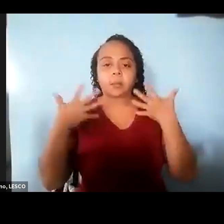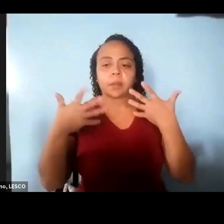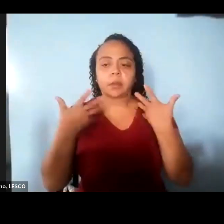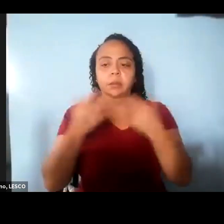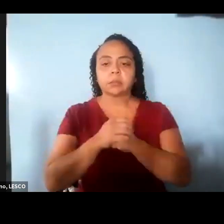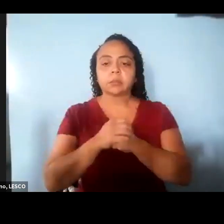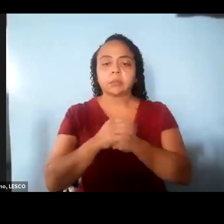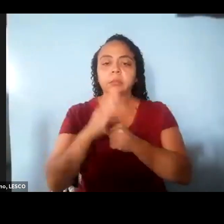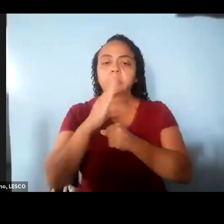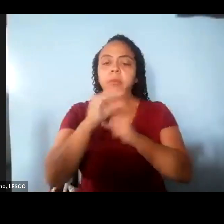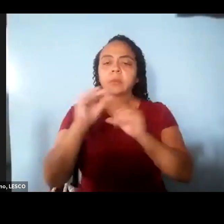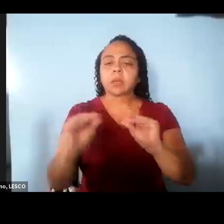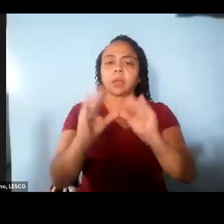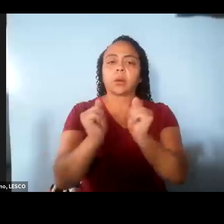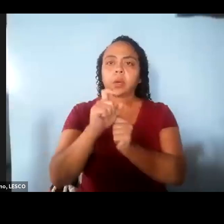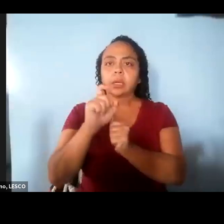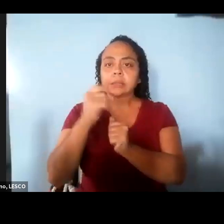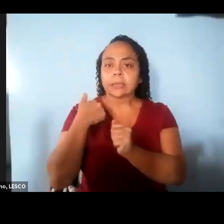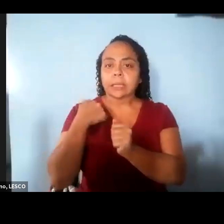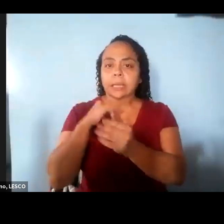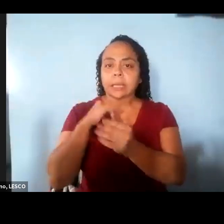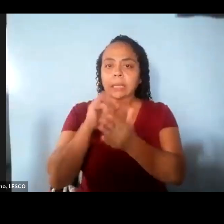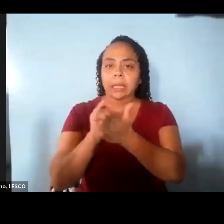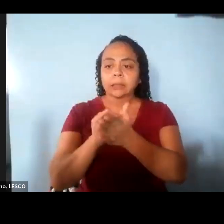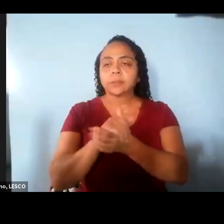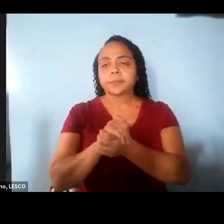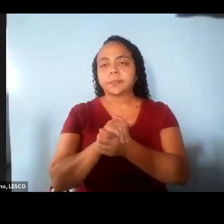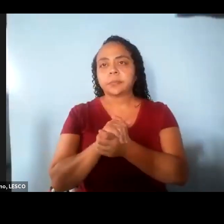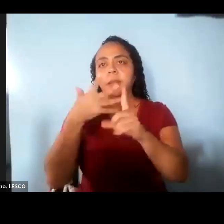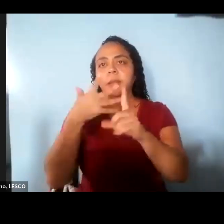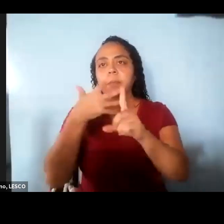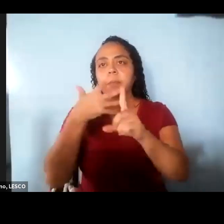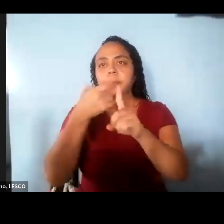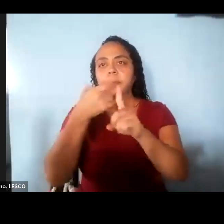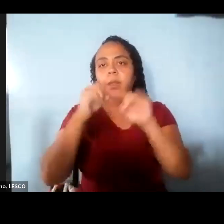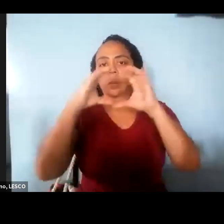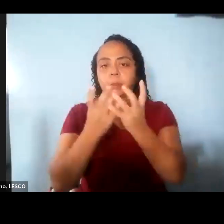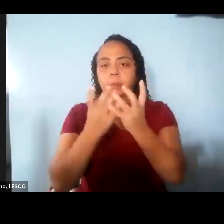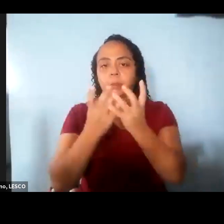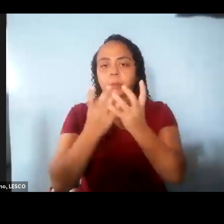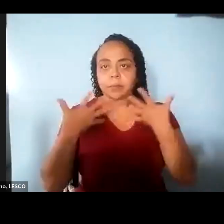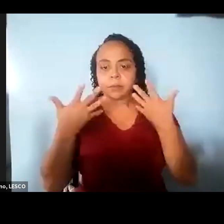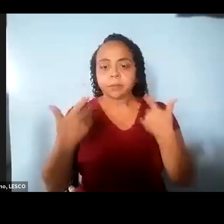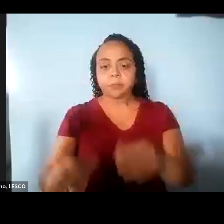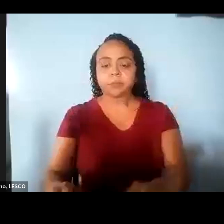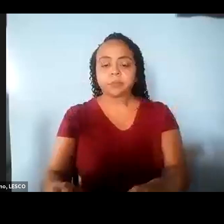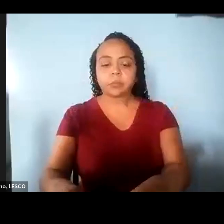supuesto con lo que implica esto en términos de los impactos globales del cambio climático eso tenemos que trabajarlo